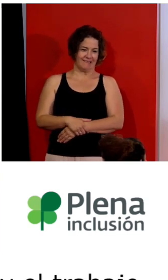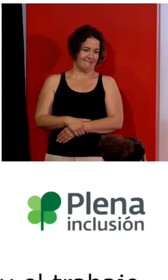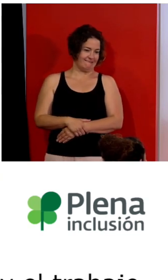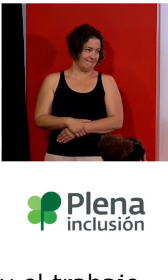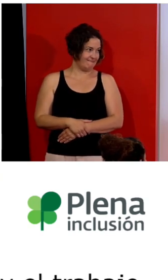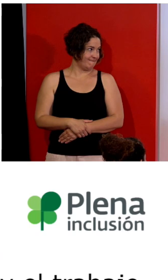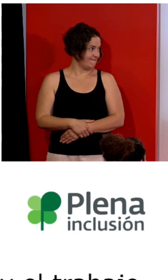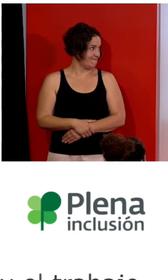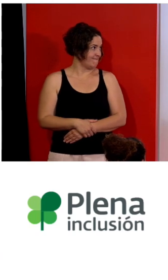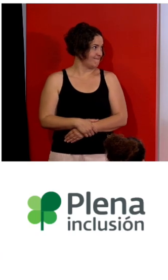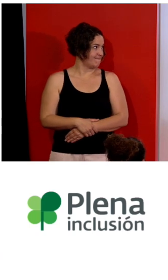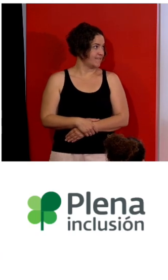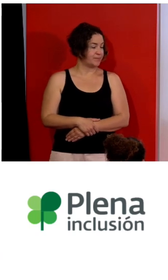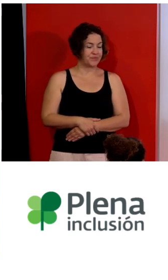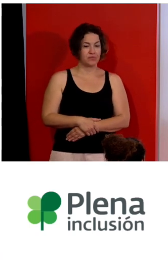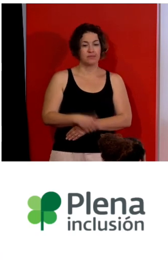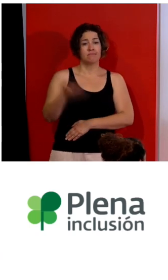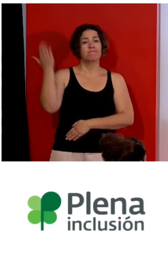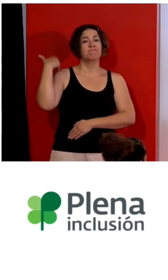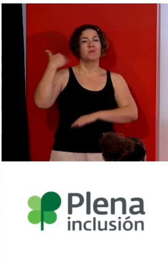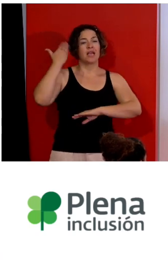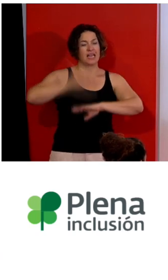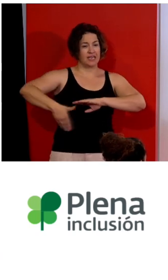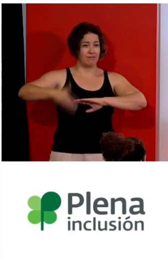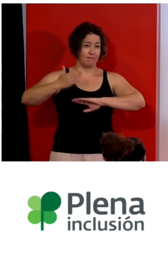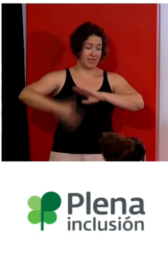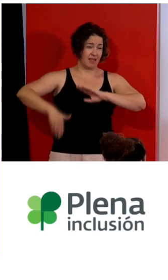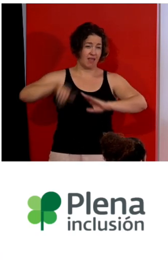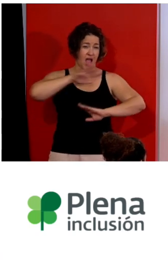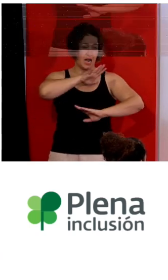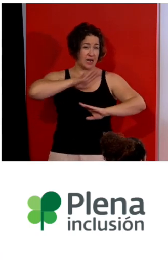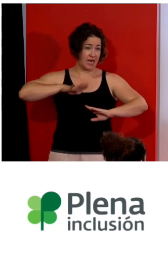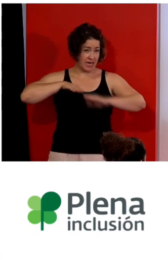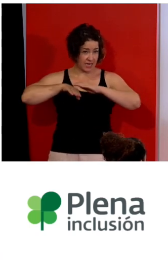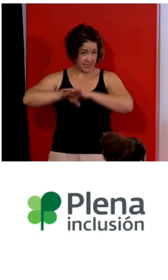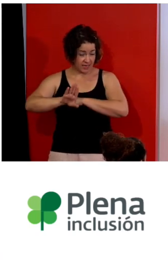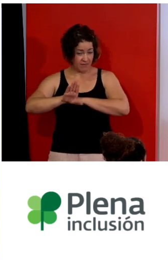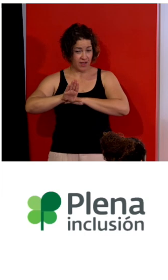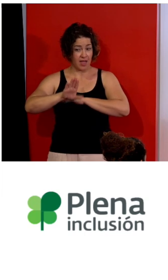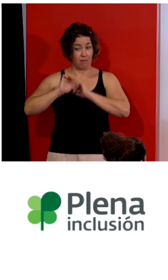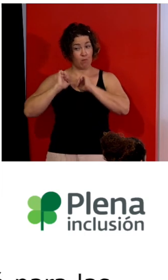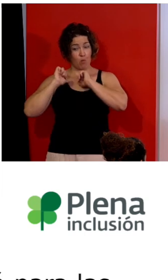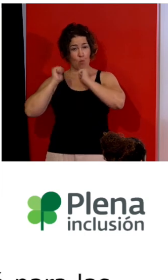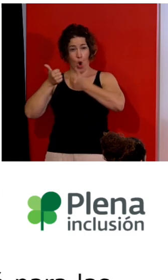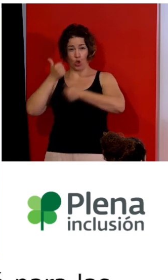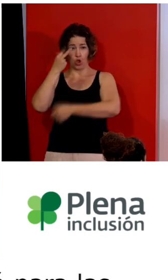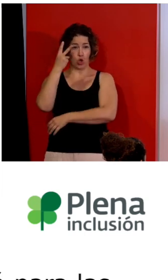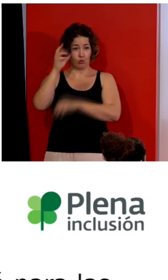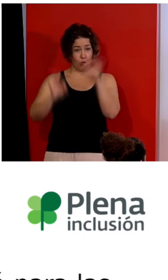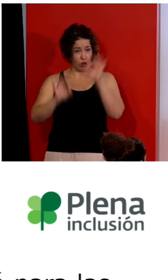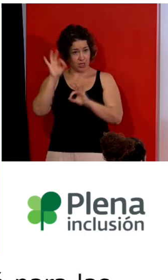Aquella limitada reserva, limitada que empezó para las personas con discapacidad en un